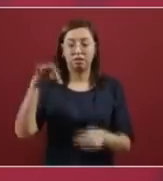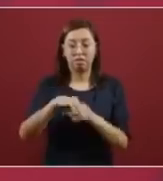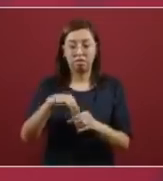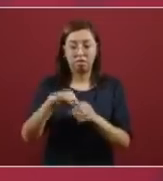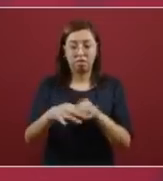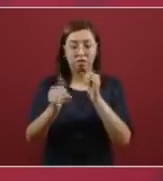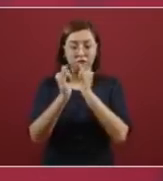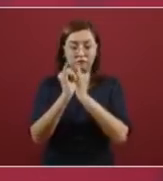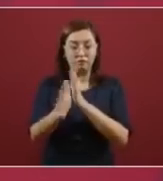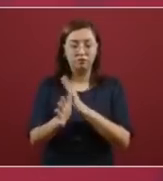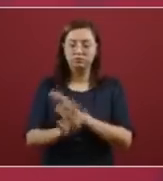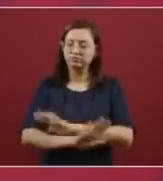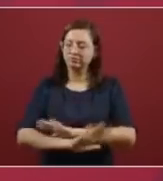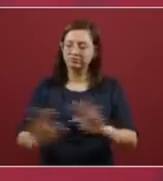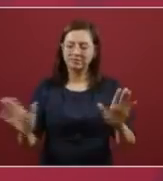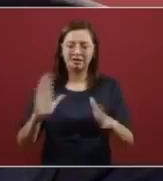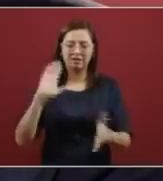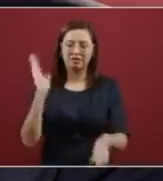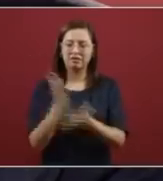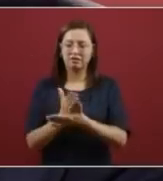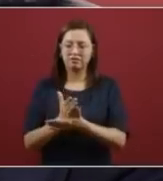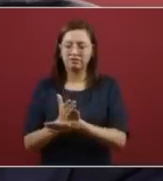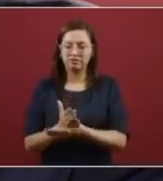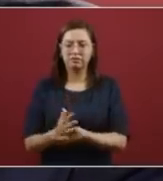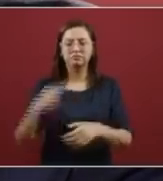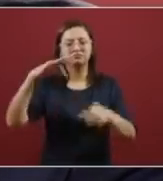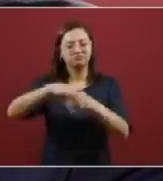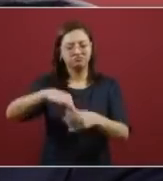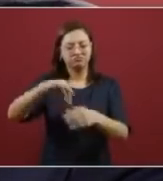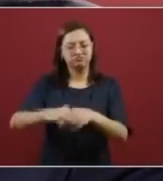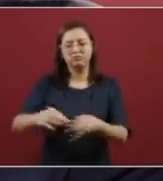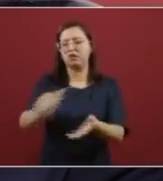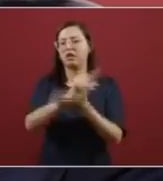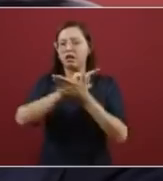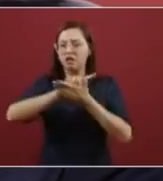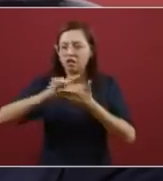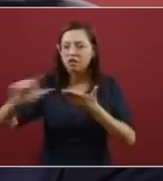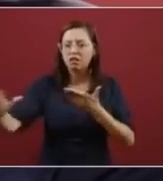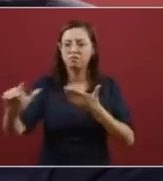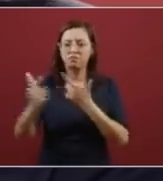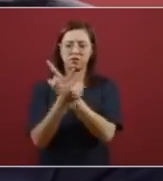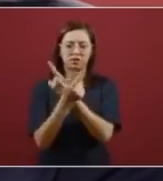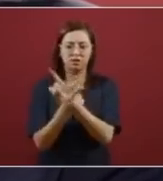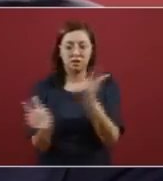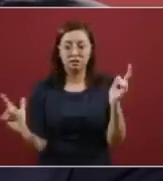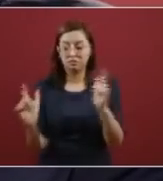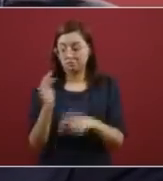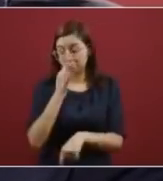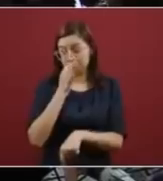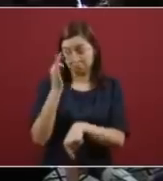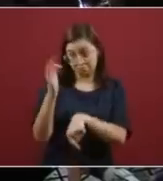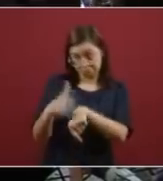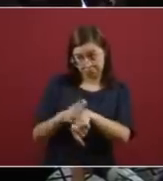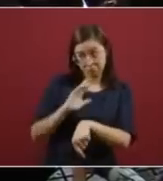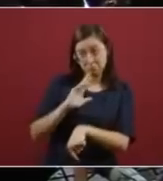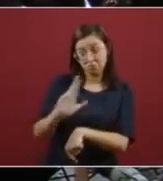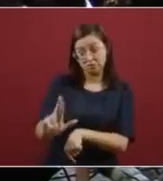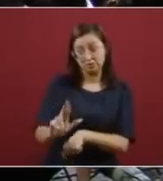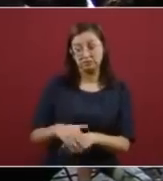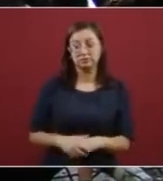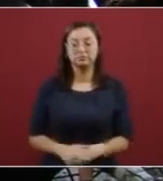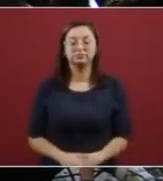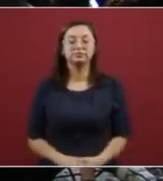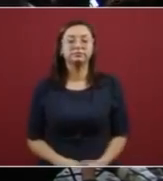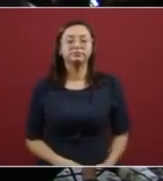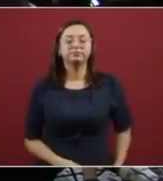electoral, elecciones limpias y libres. El presidente de México dará conferencias matutinas hasta el miércoles